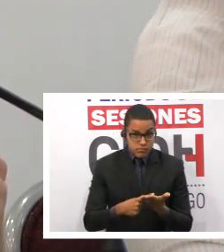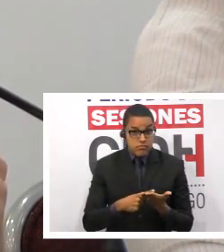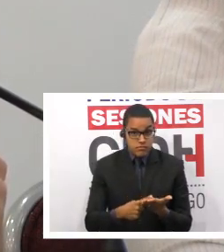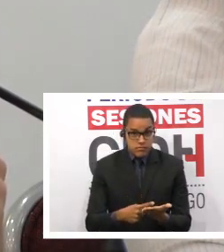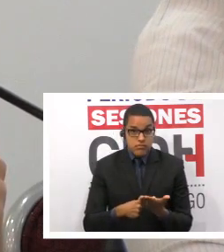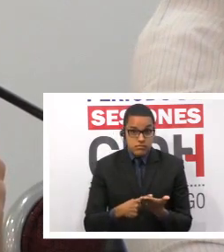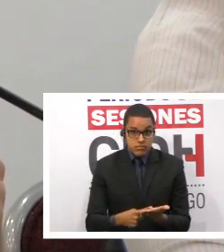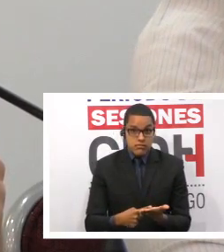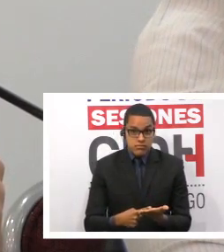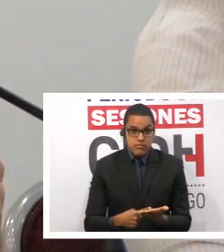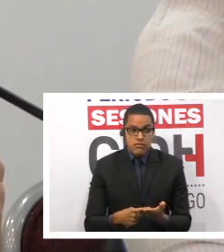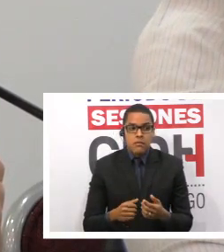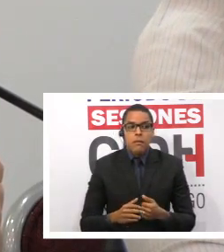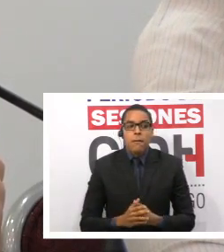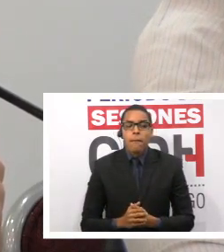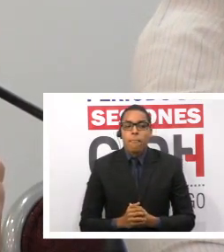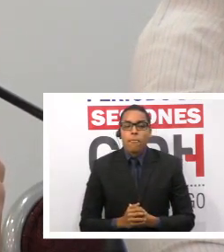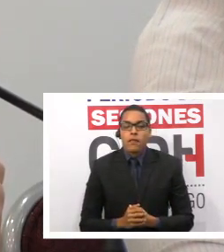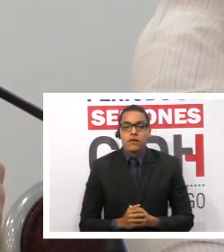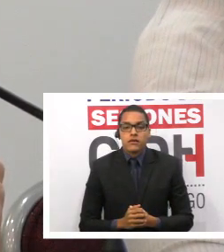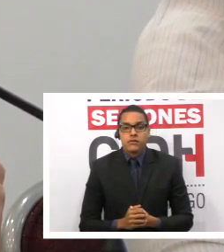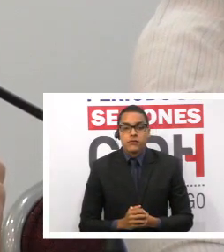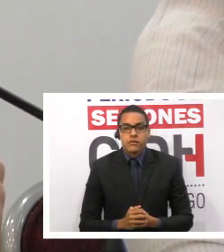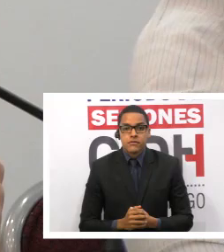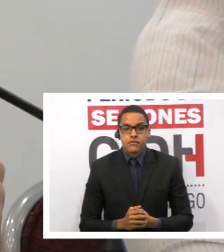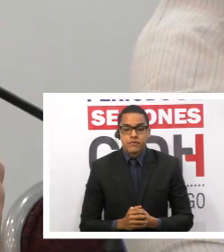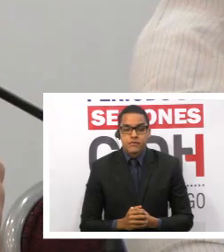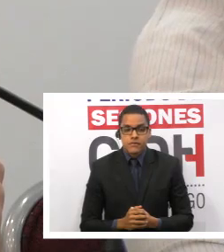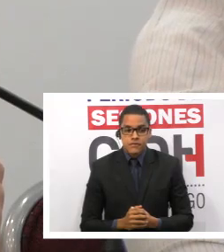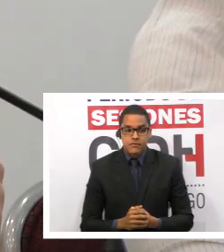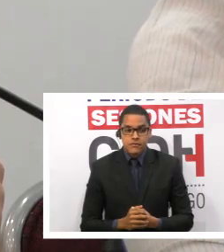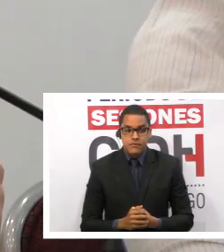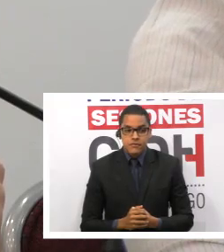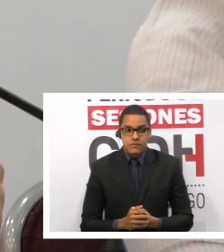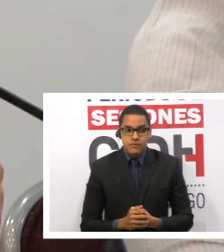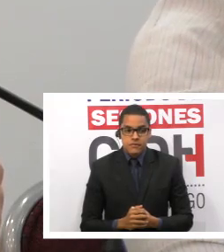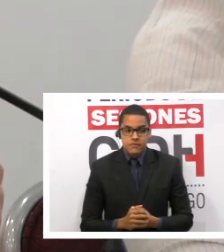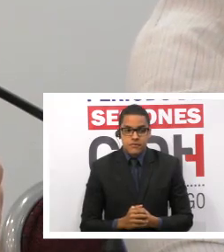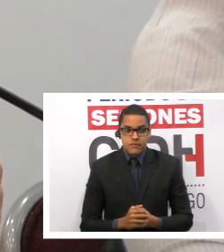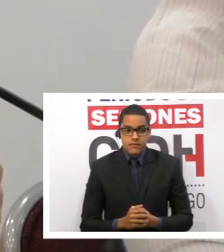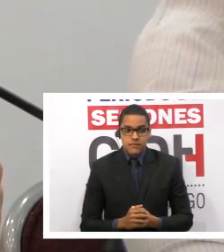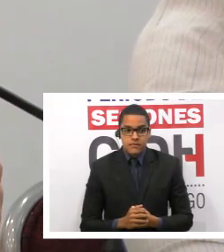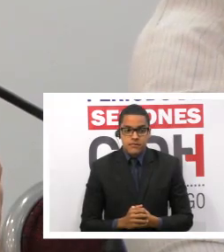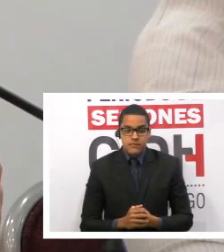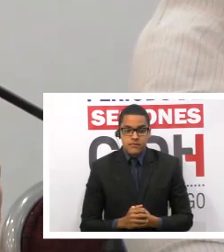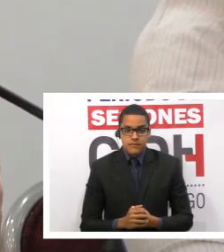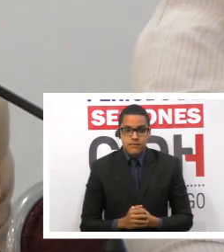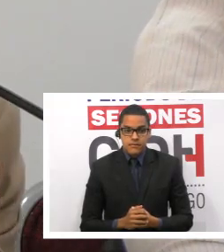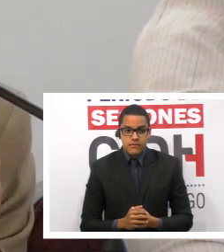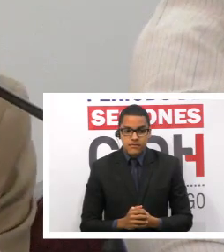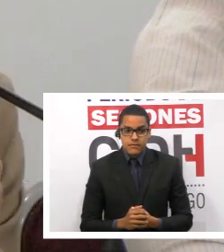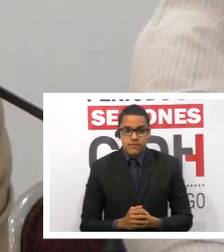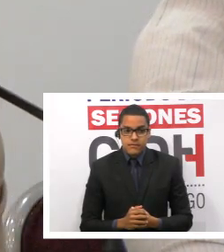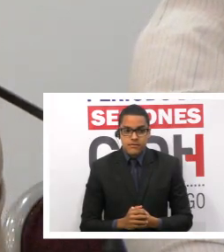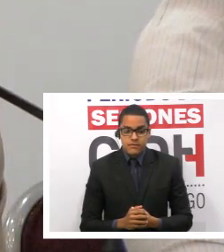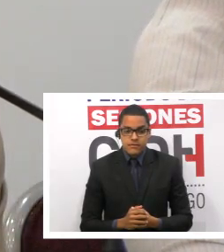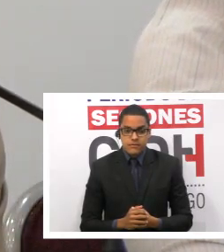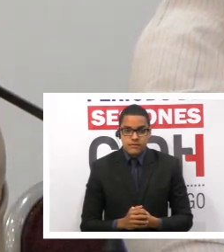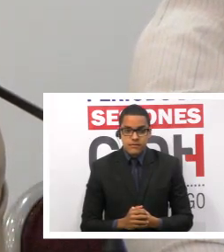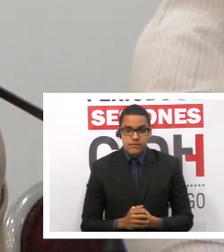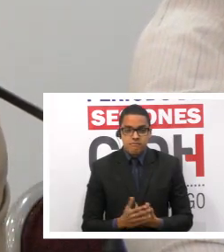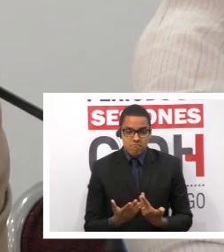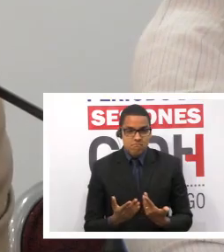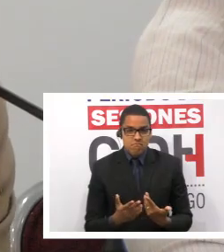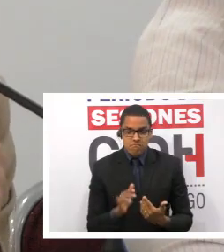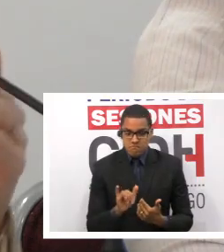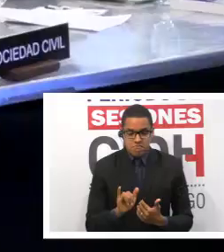éste cumplan con las obligaciones de derechos humanos así que eso y muchísimas gracias